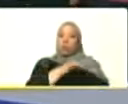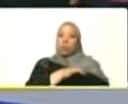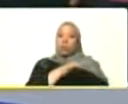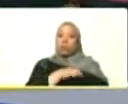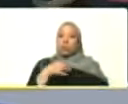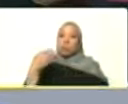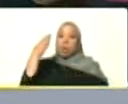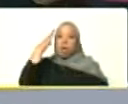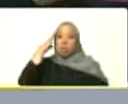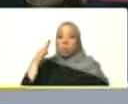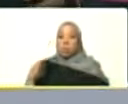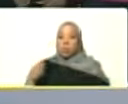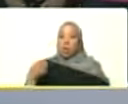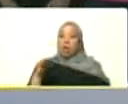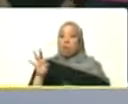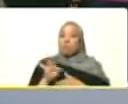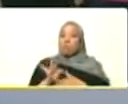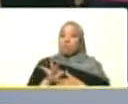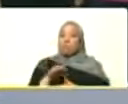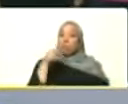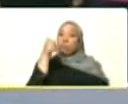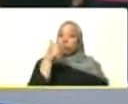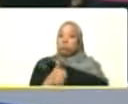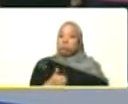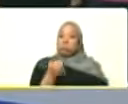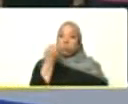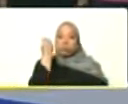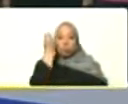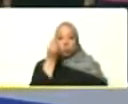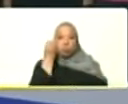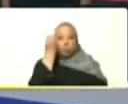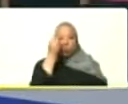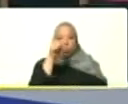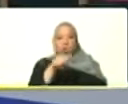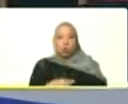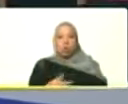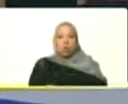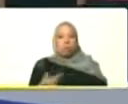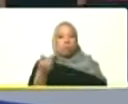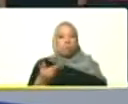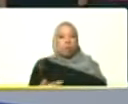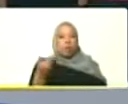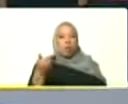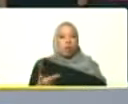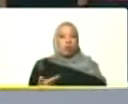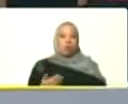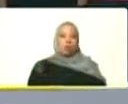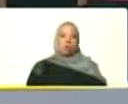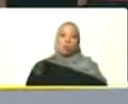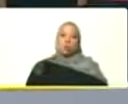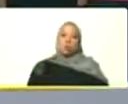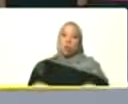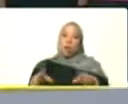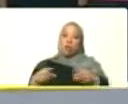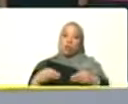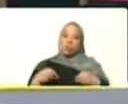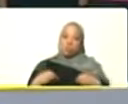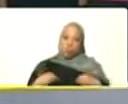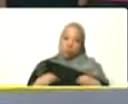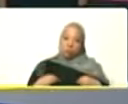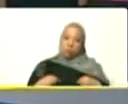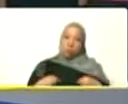funcionar. Por eso he hecho estas reflexiones hoy. Era muy importante asumir